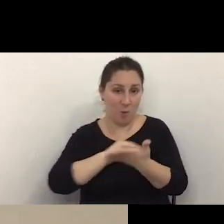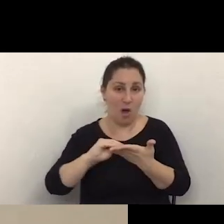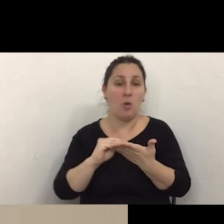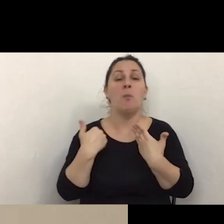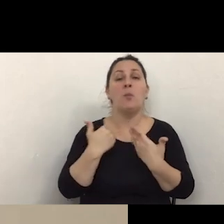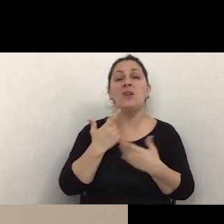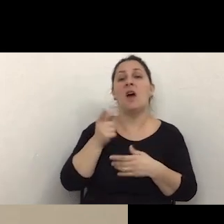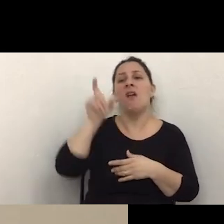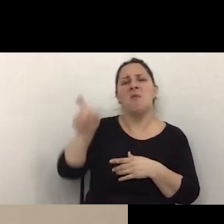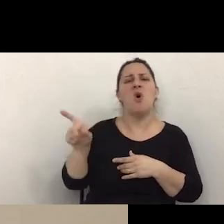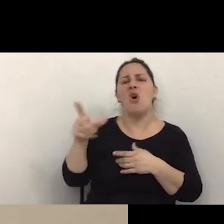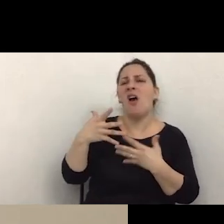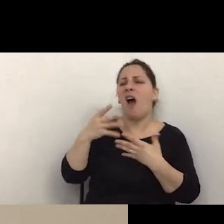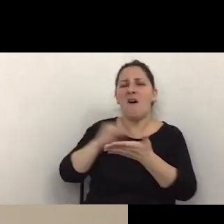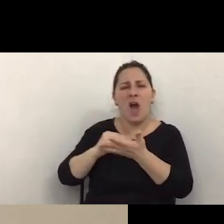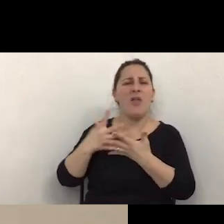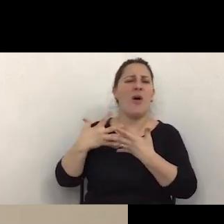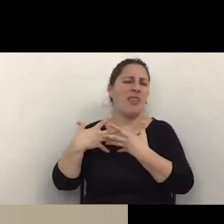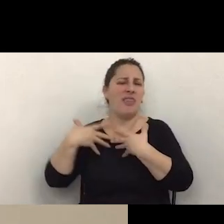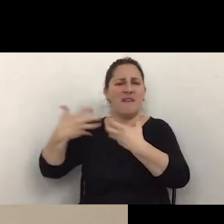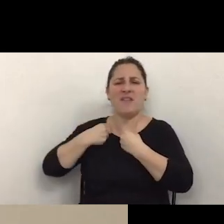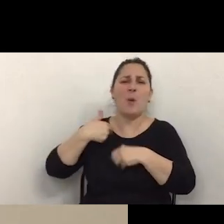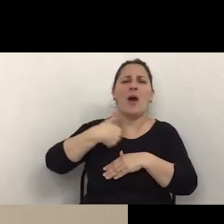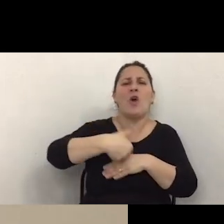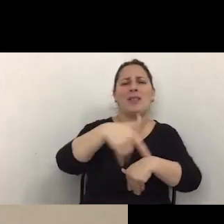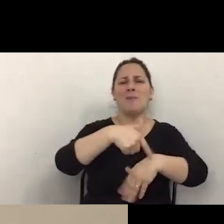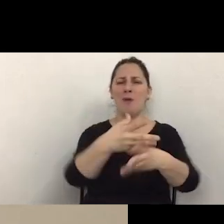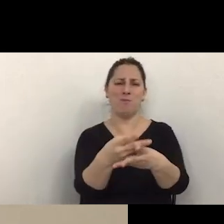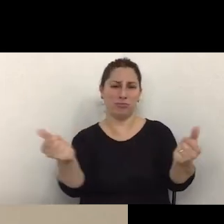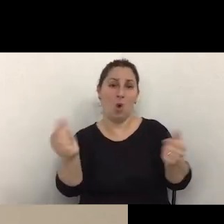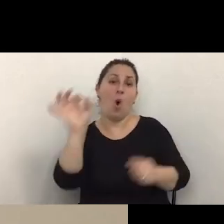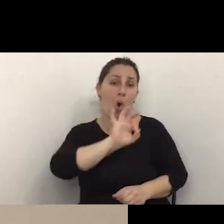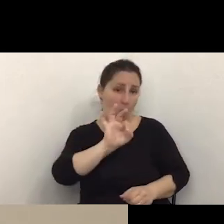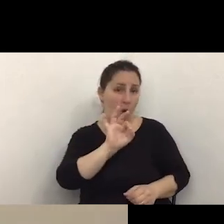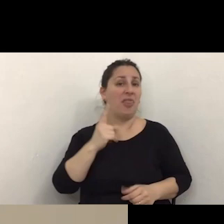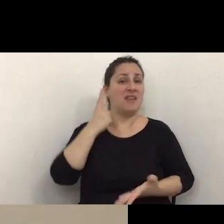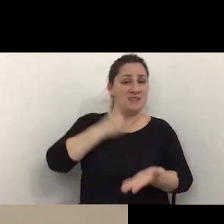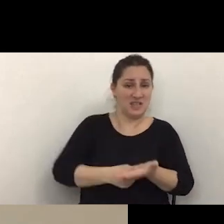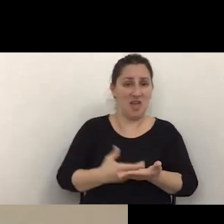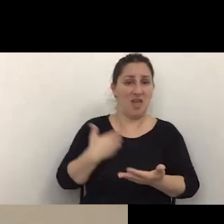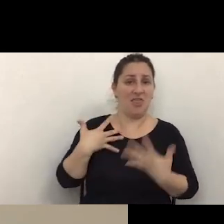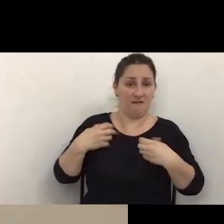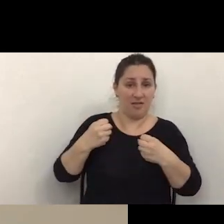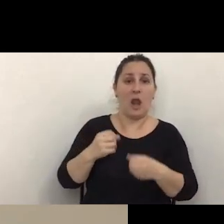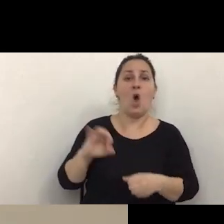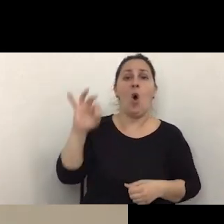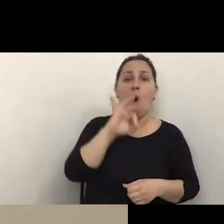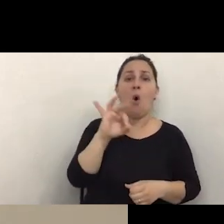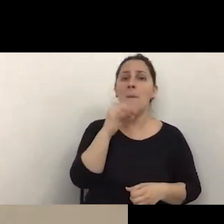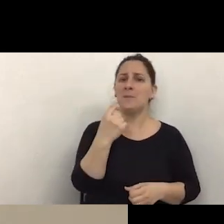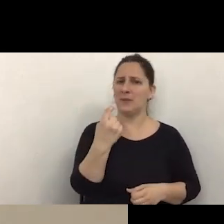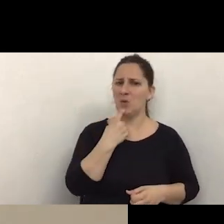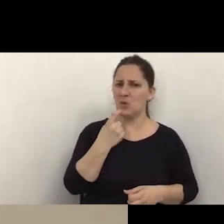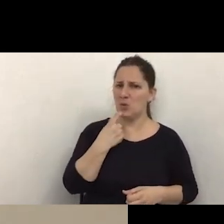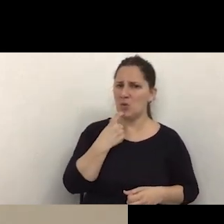no acredites nada, no me importa nada, esto va a prescribir, qué sé yo, o puede defenderse. O puede poner en duda la hipótesis